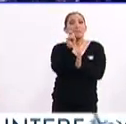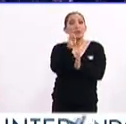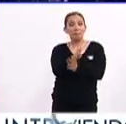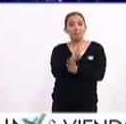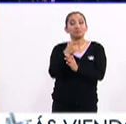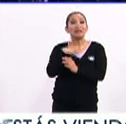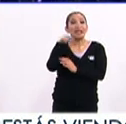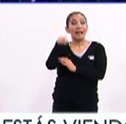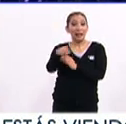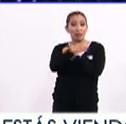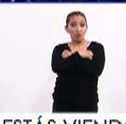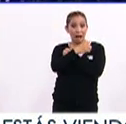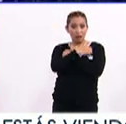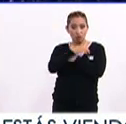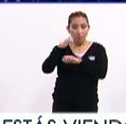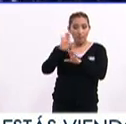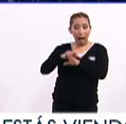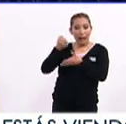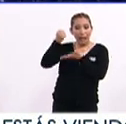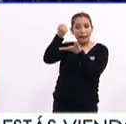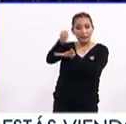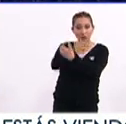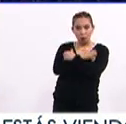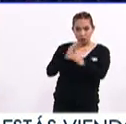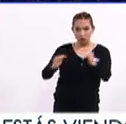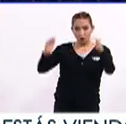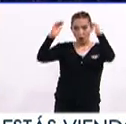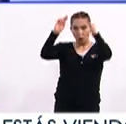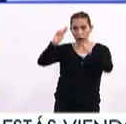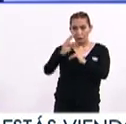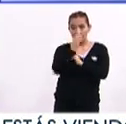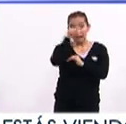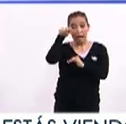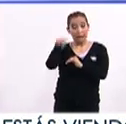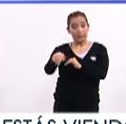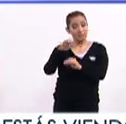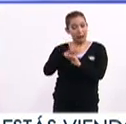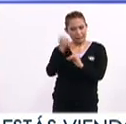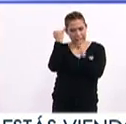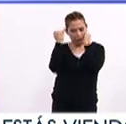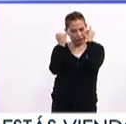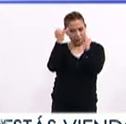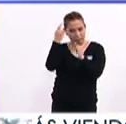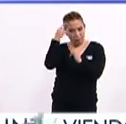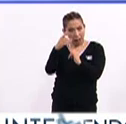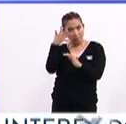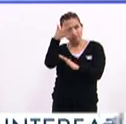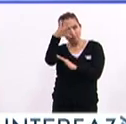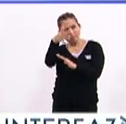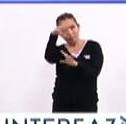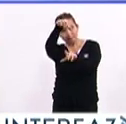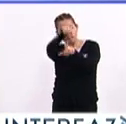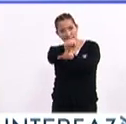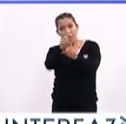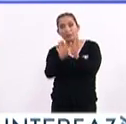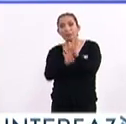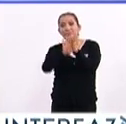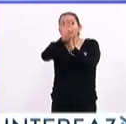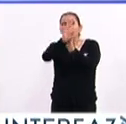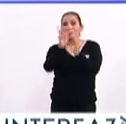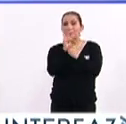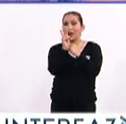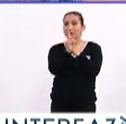inversión en educación, particularmente en educación superior, es una de las estrategias fundamentales para alcanzar el desarrollo de